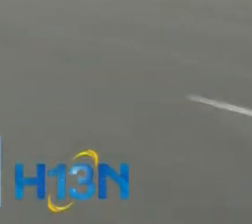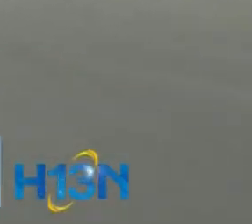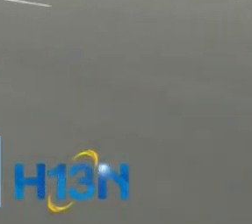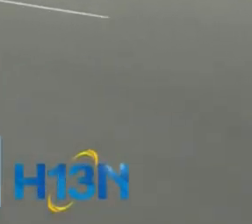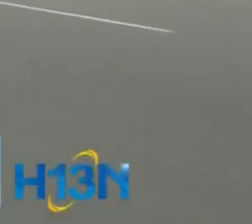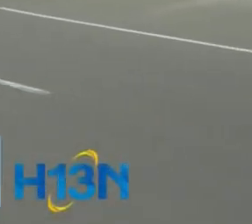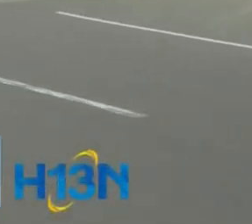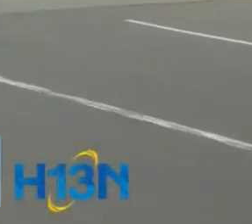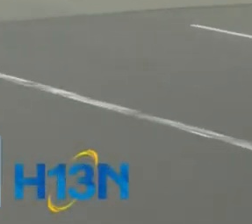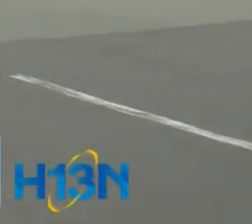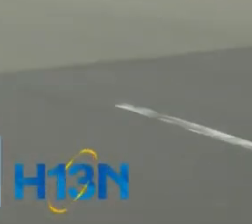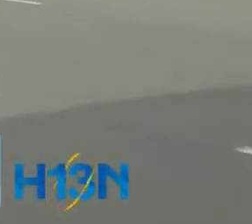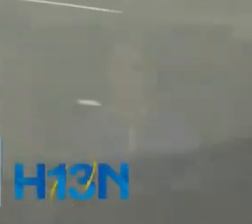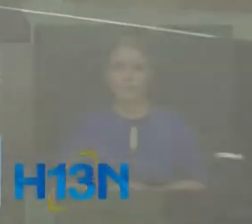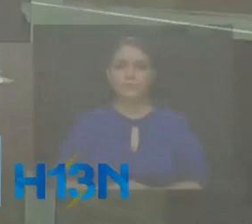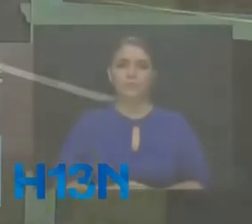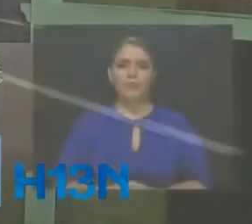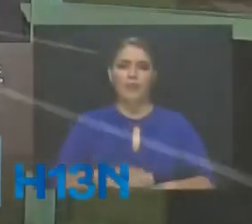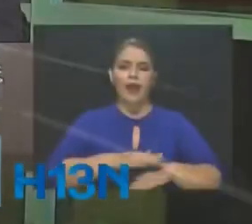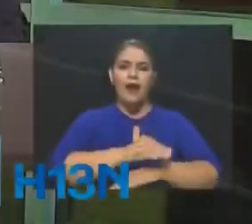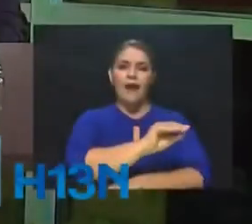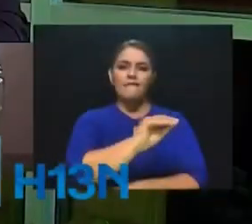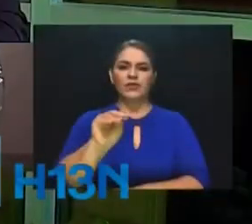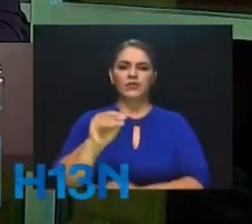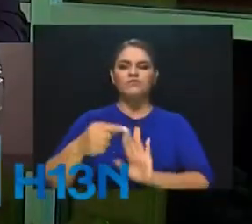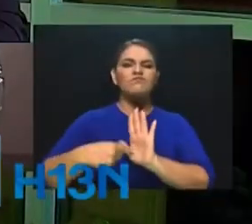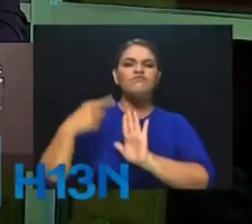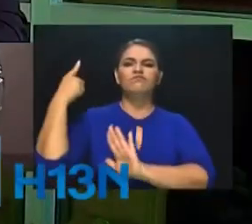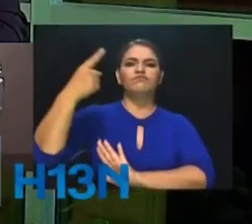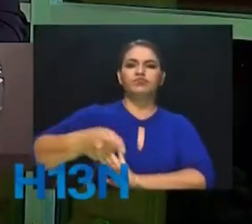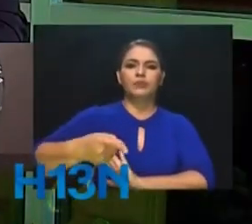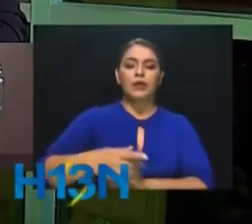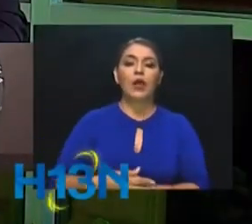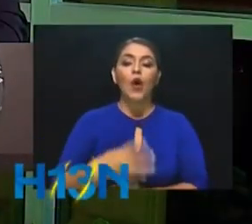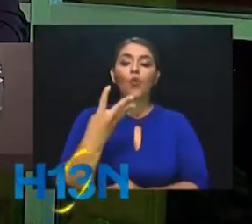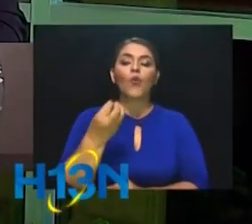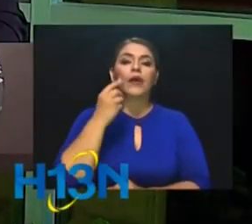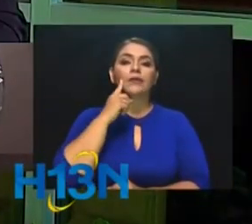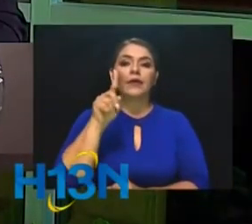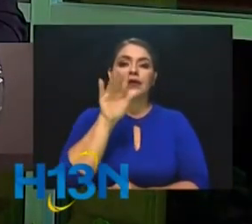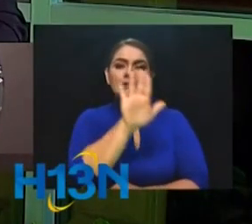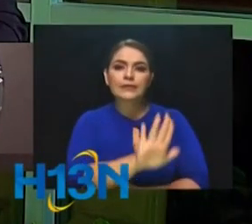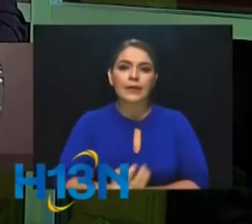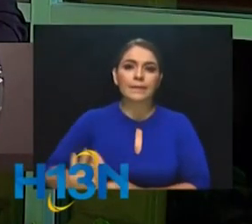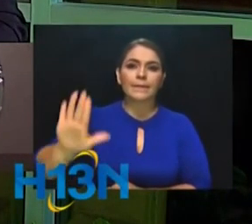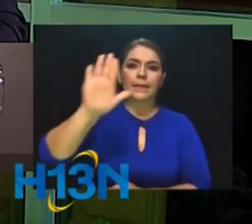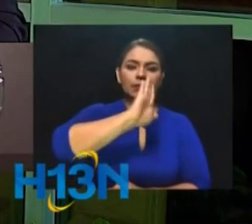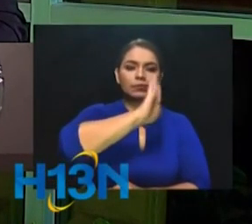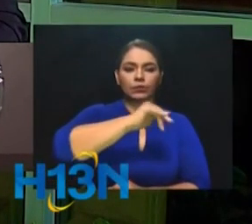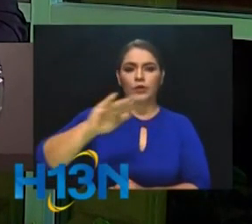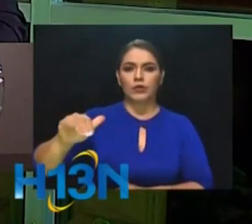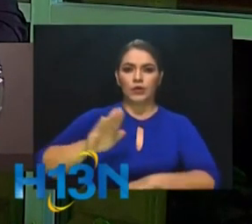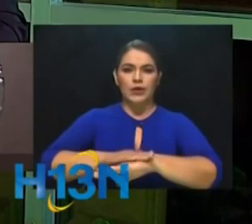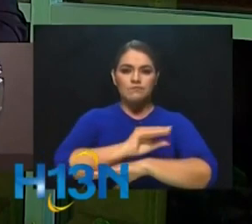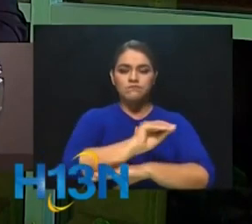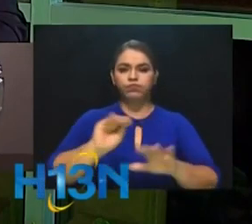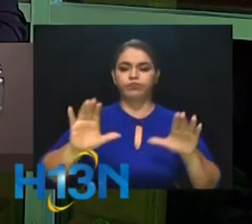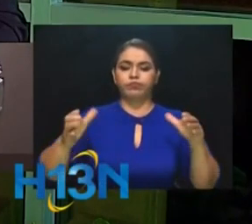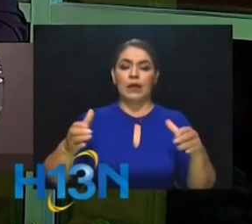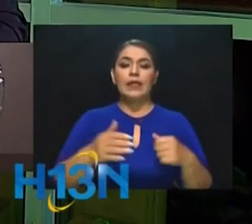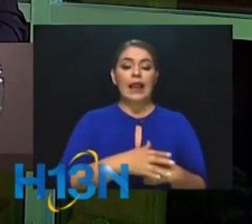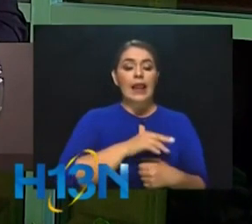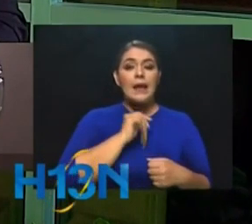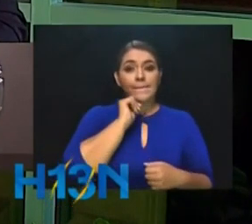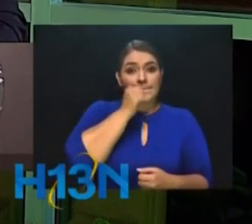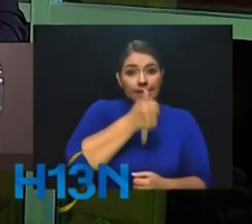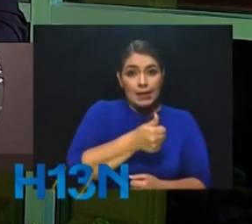coronavirus. Decretar una cuarentena por la vida en toda la jurisdicción del departamento de Antioquia desde las 7